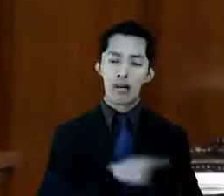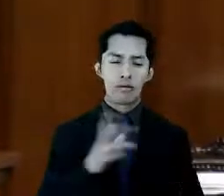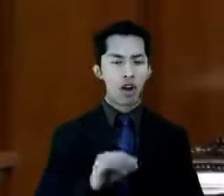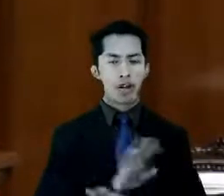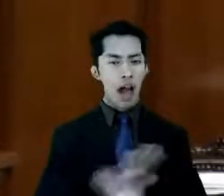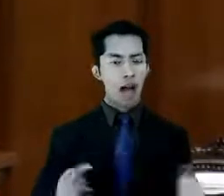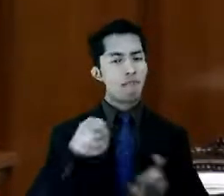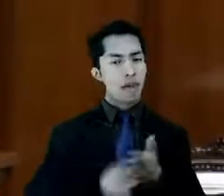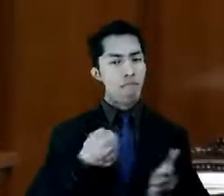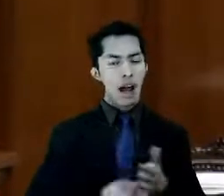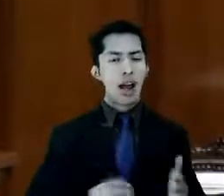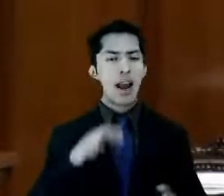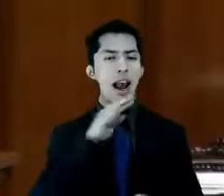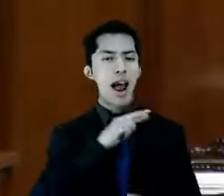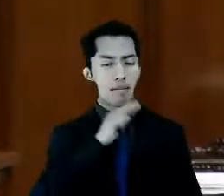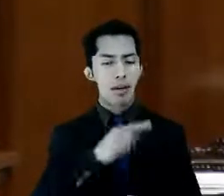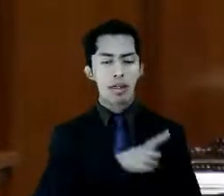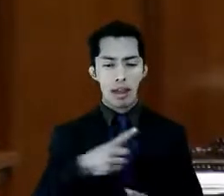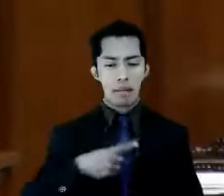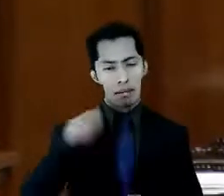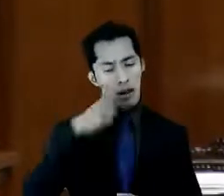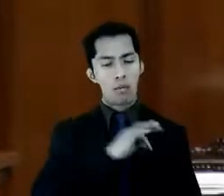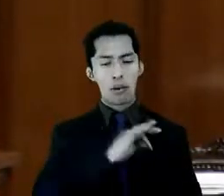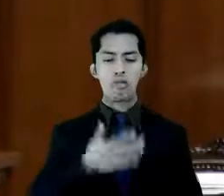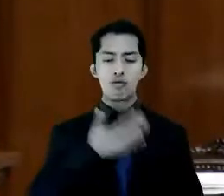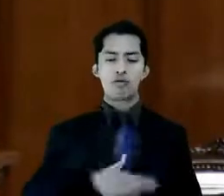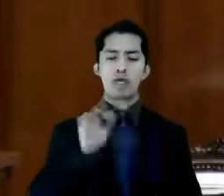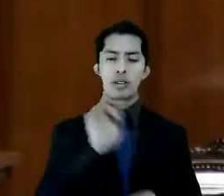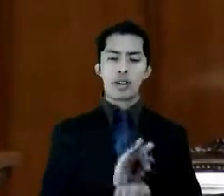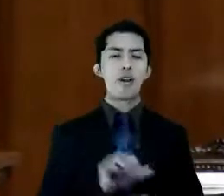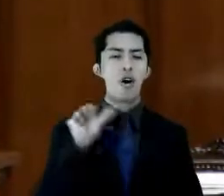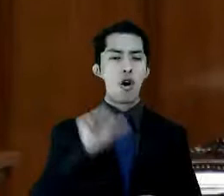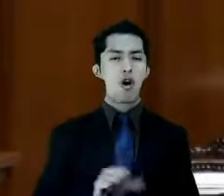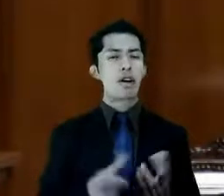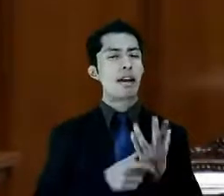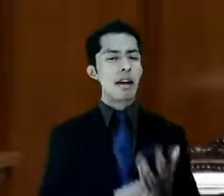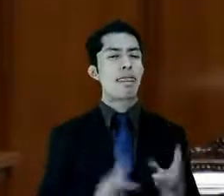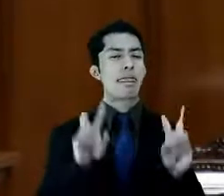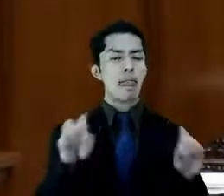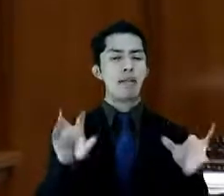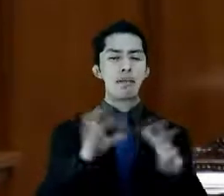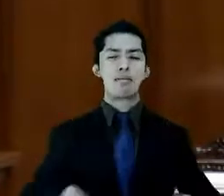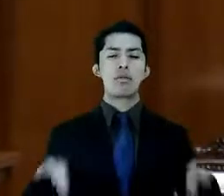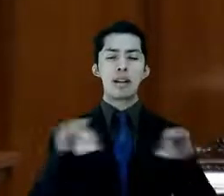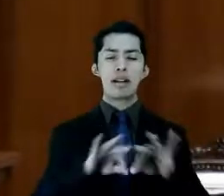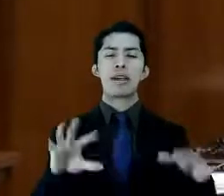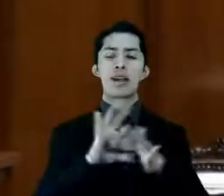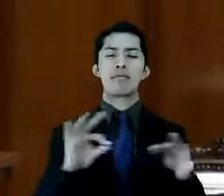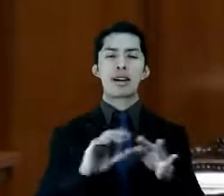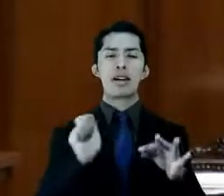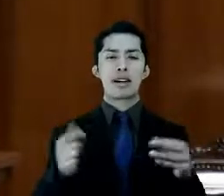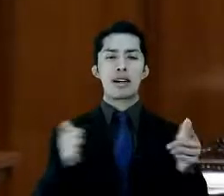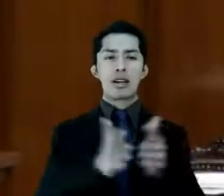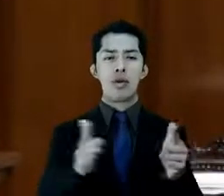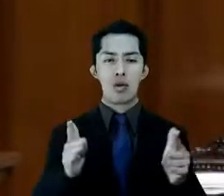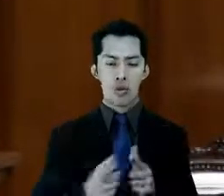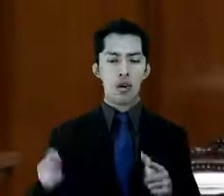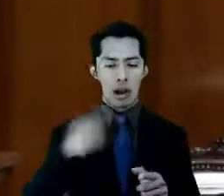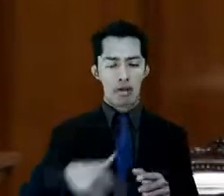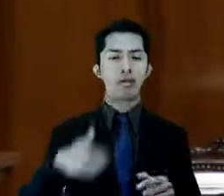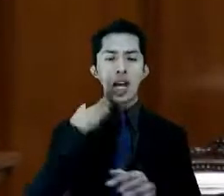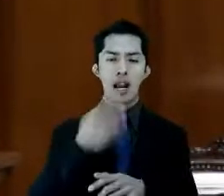una prontitud en la justicia. Hoy citaremos un tema relevante de un grupo que exige